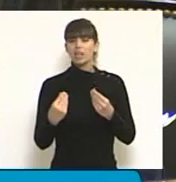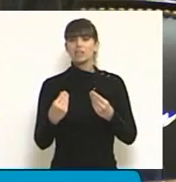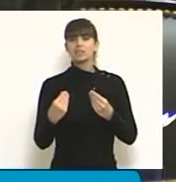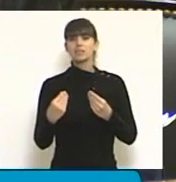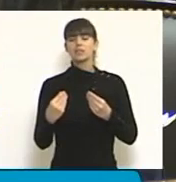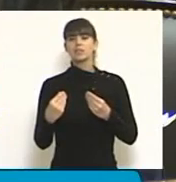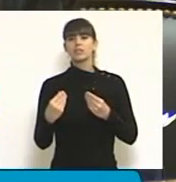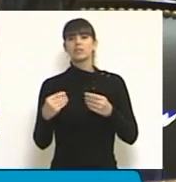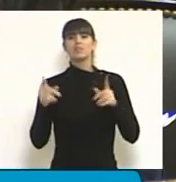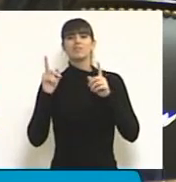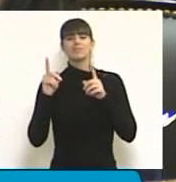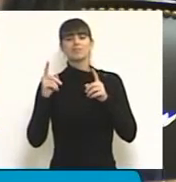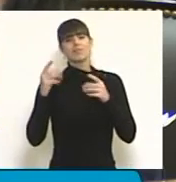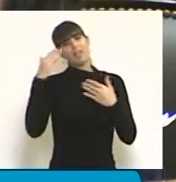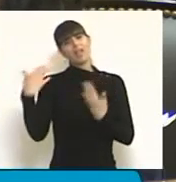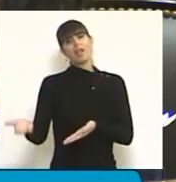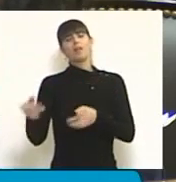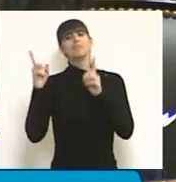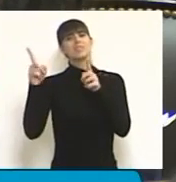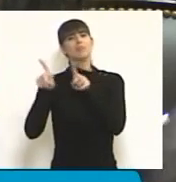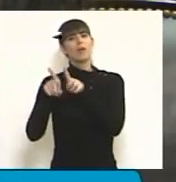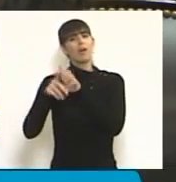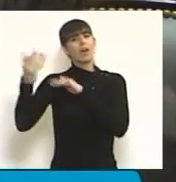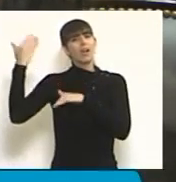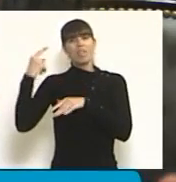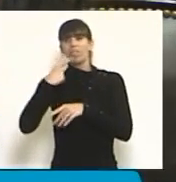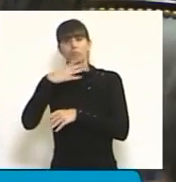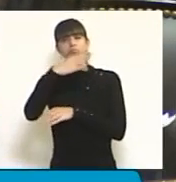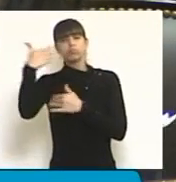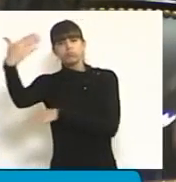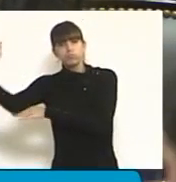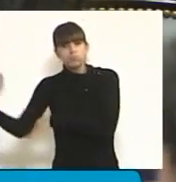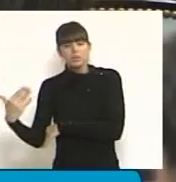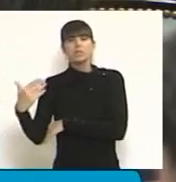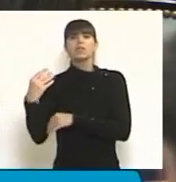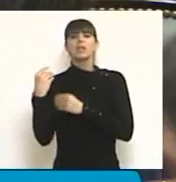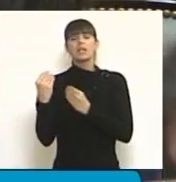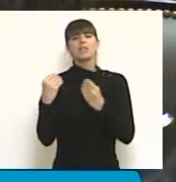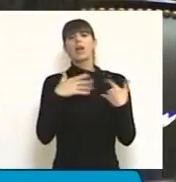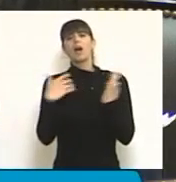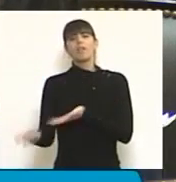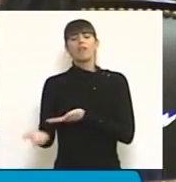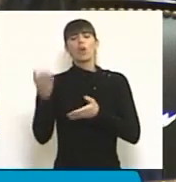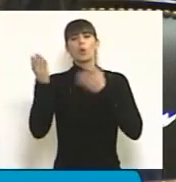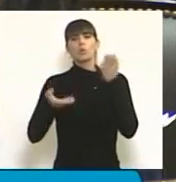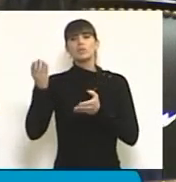reiterada anteriormente, no responda a las necesidades de la justicia